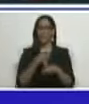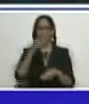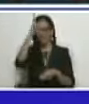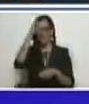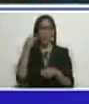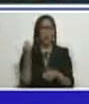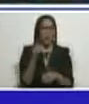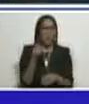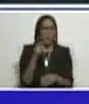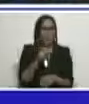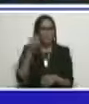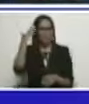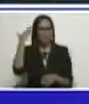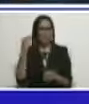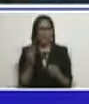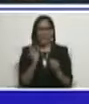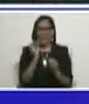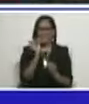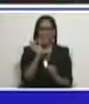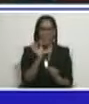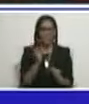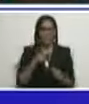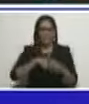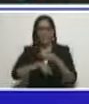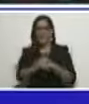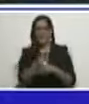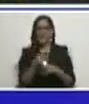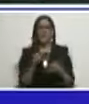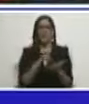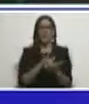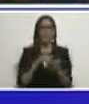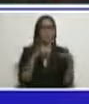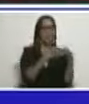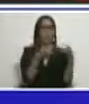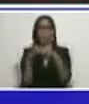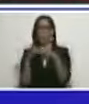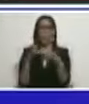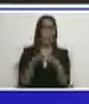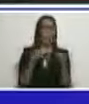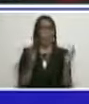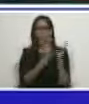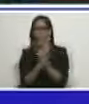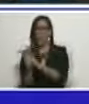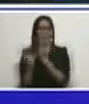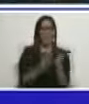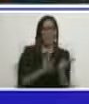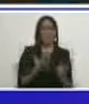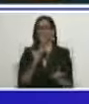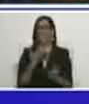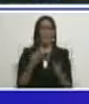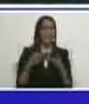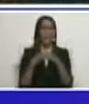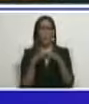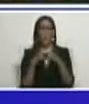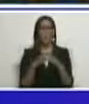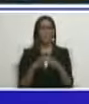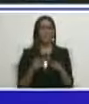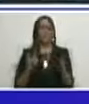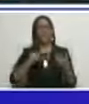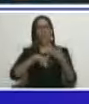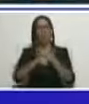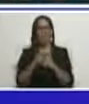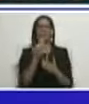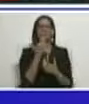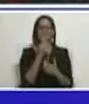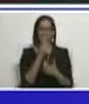enteró, porque apenas saliendo del aeropuerto, grupos aquí, grupos que corrían, grupos que gritaban, grupos por acá. Y cuando nos vamos